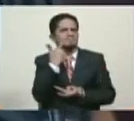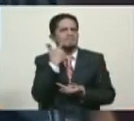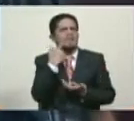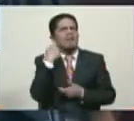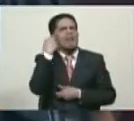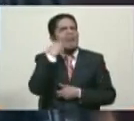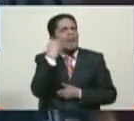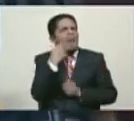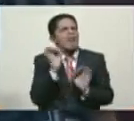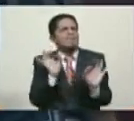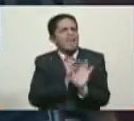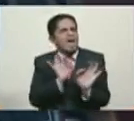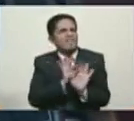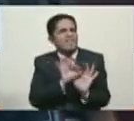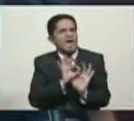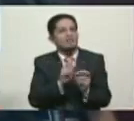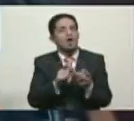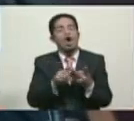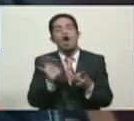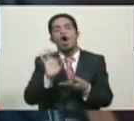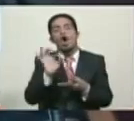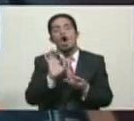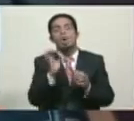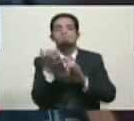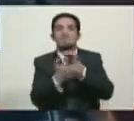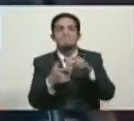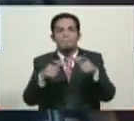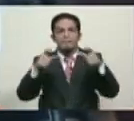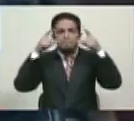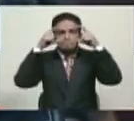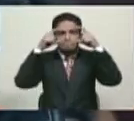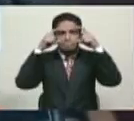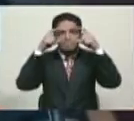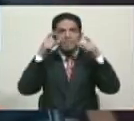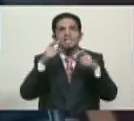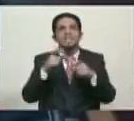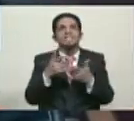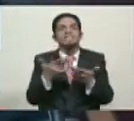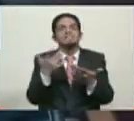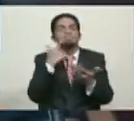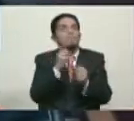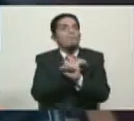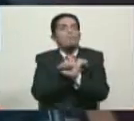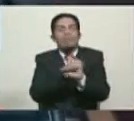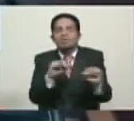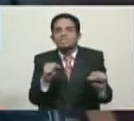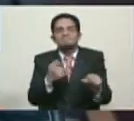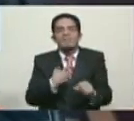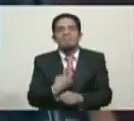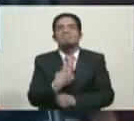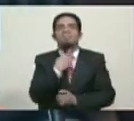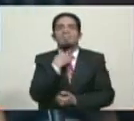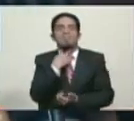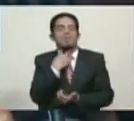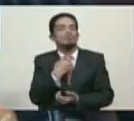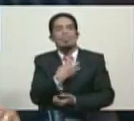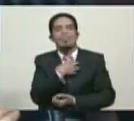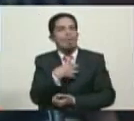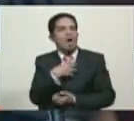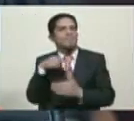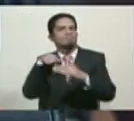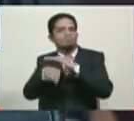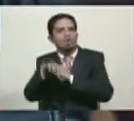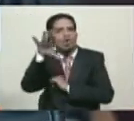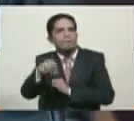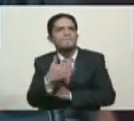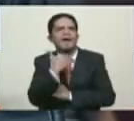Había gente con problemas visuales sencillos, pero con una gran dificultad para resolverlos: ser pobres. El